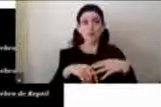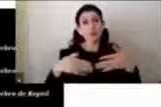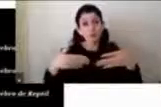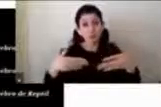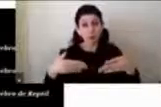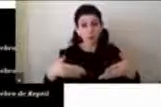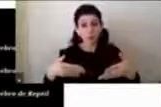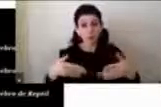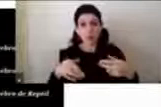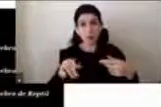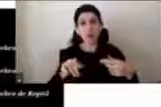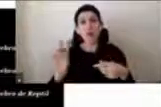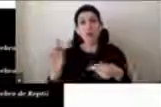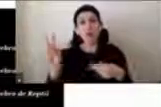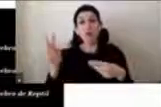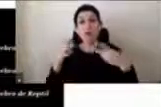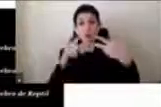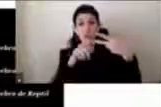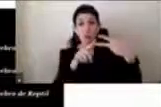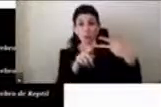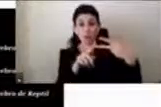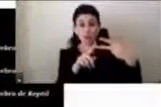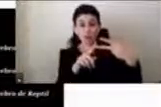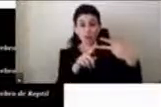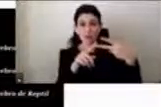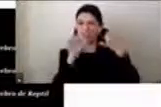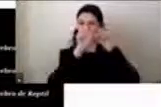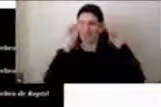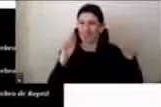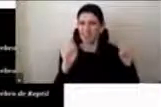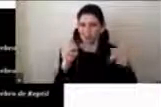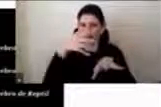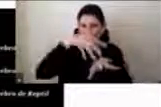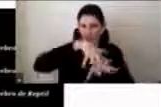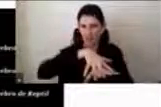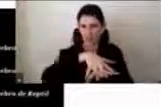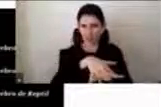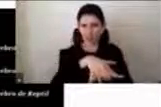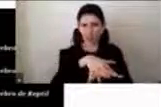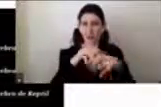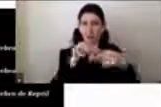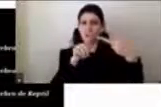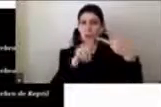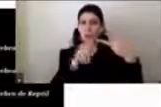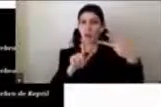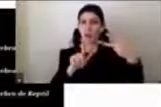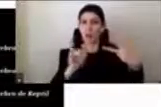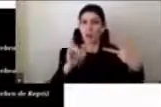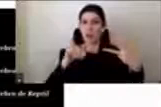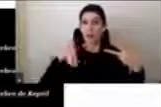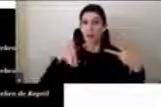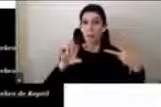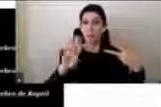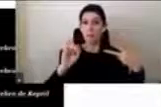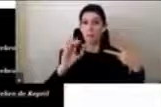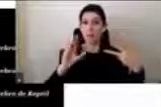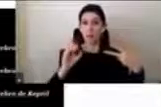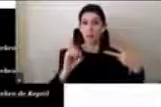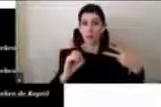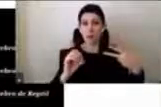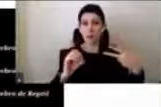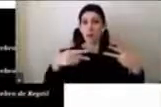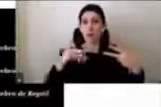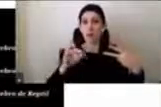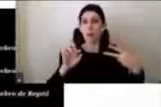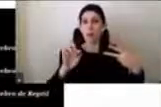un segundo lugar, en términos de estos sistemas de integración general, podemos encontrar el sistema límbico hipotalámico, que tomando también esta